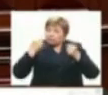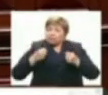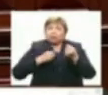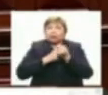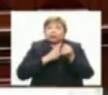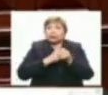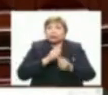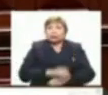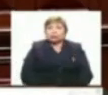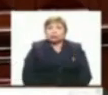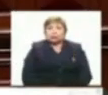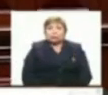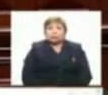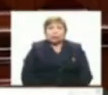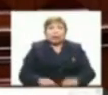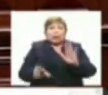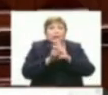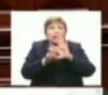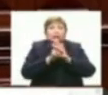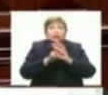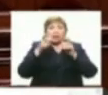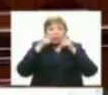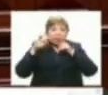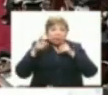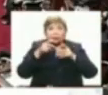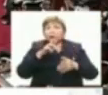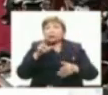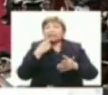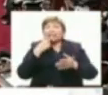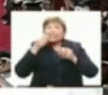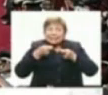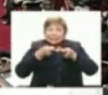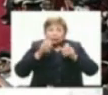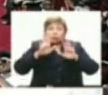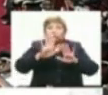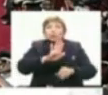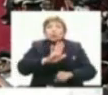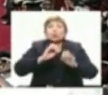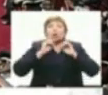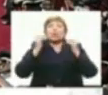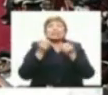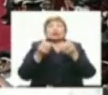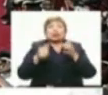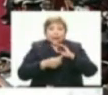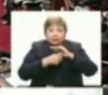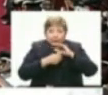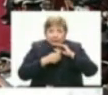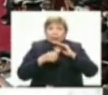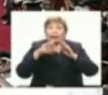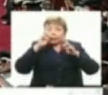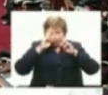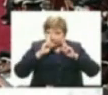Fortaleceremos la ley de rondas, incidiendo en su organización interna, respetando su